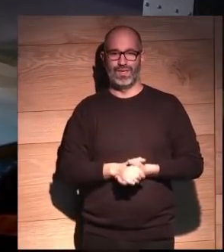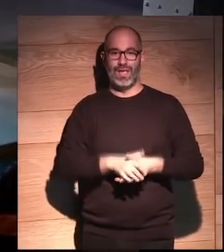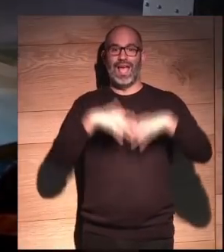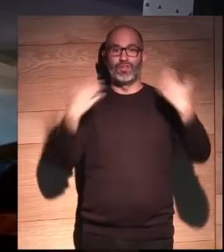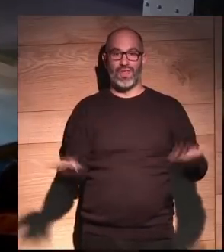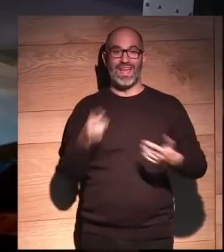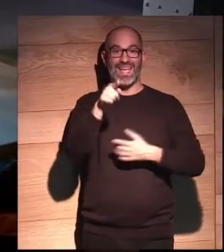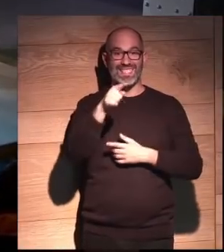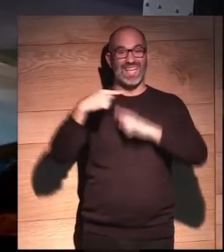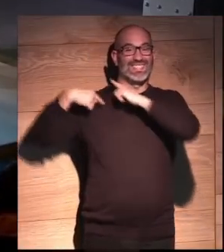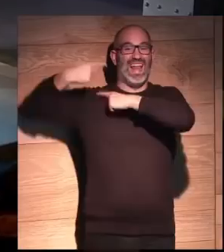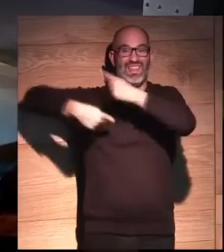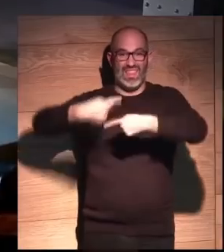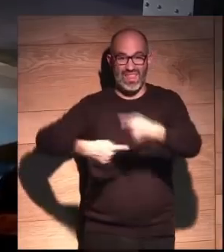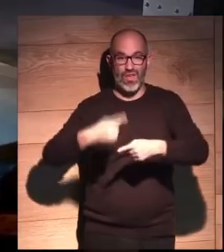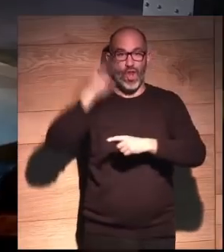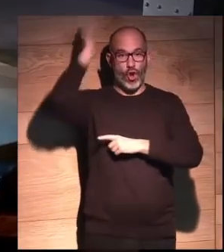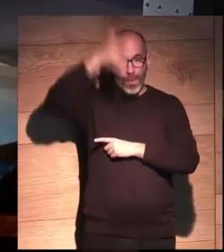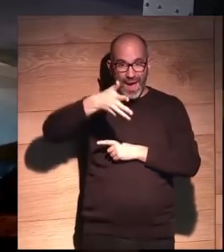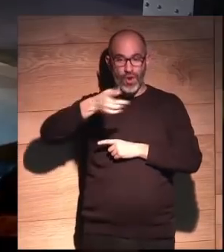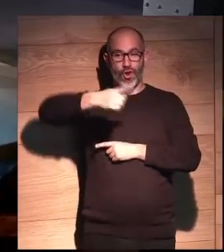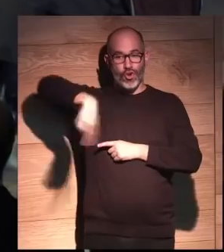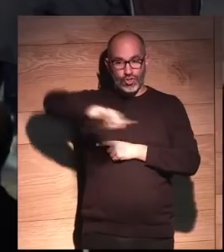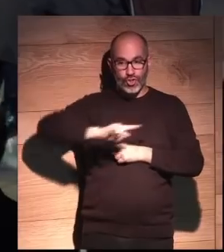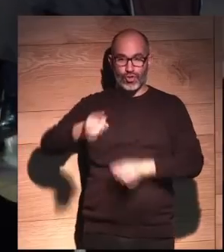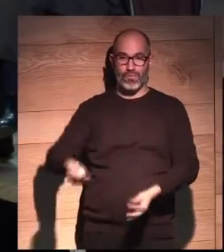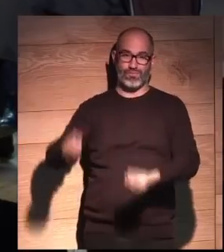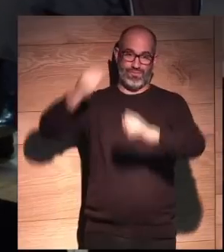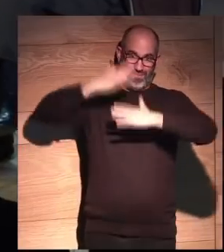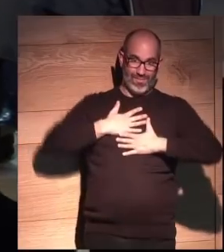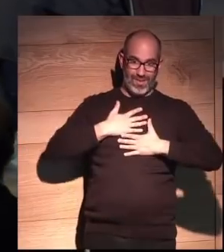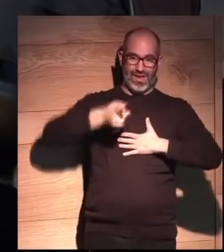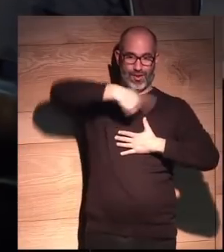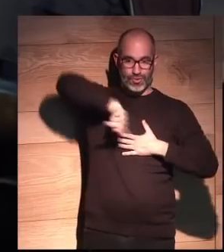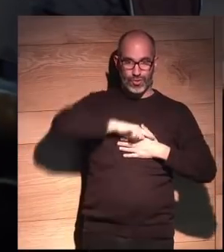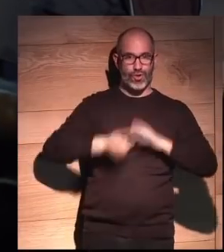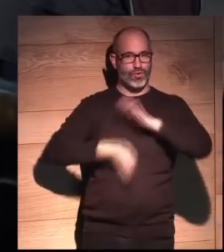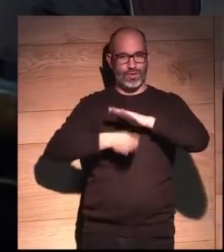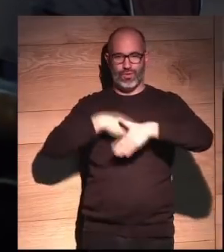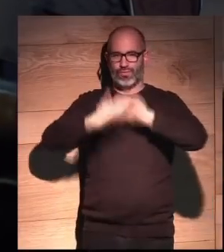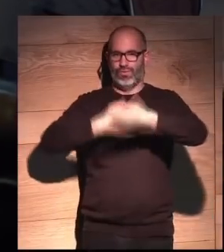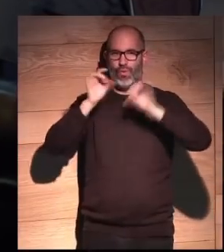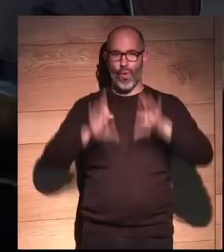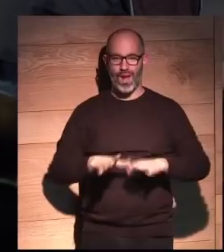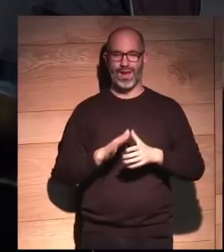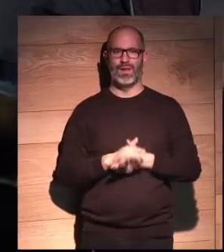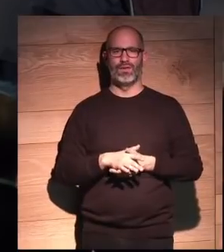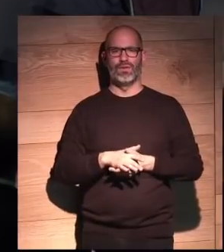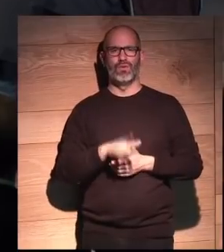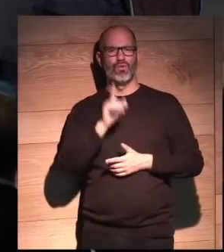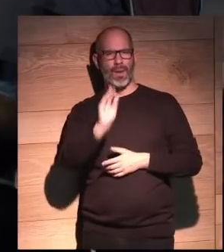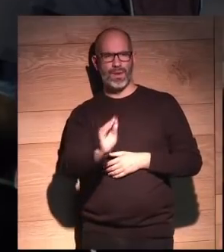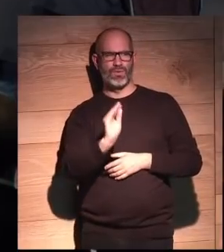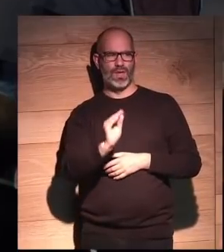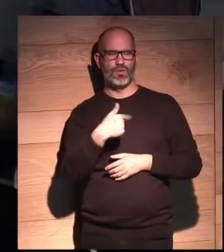que esa tradición de los romanos es la que nosotros estamos manteniendo también. Y por cierto, tú estás